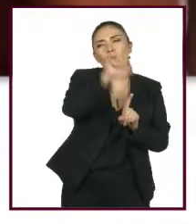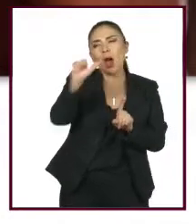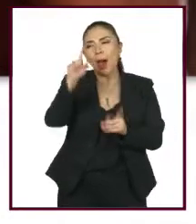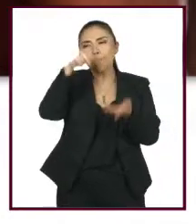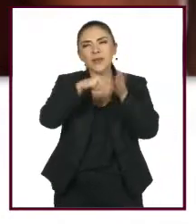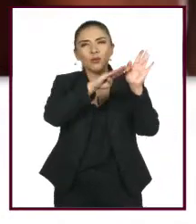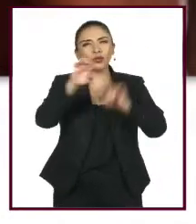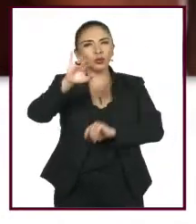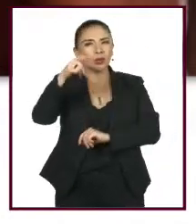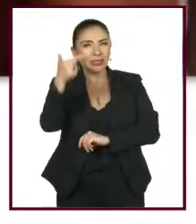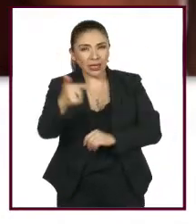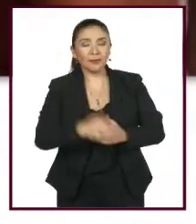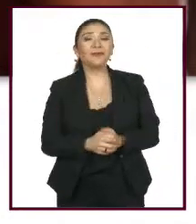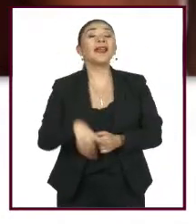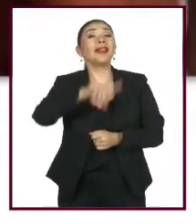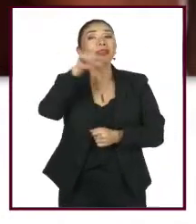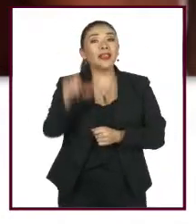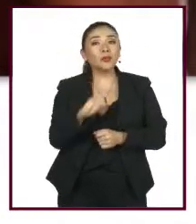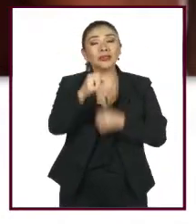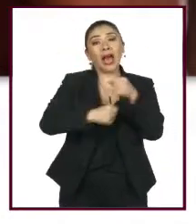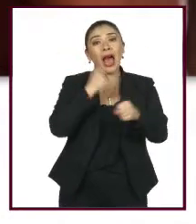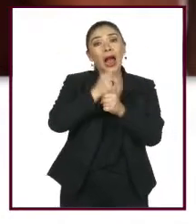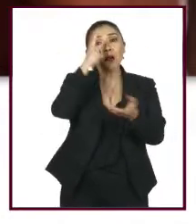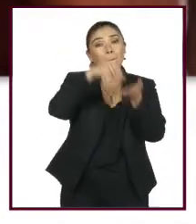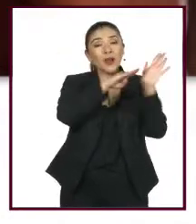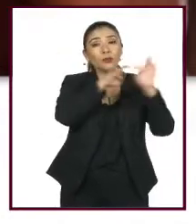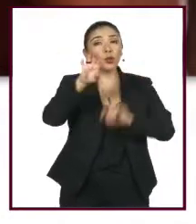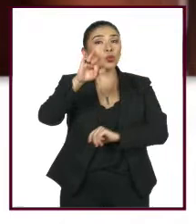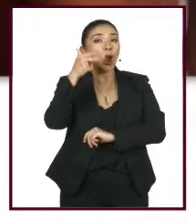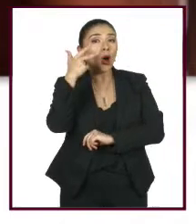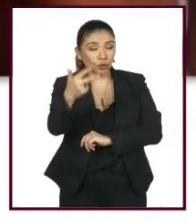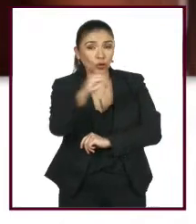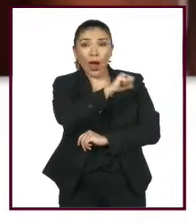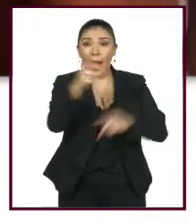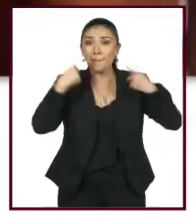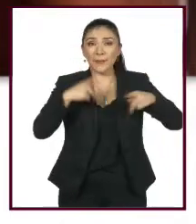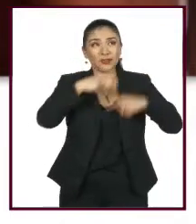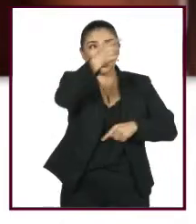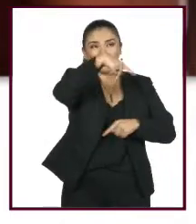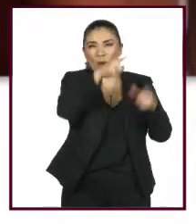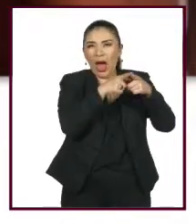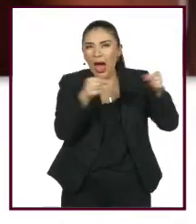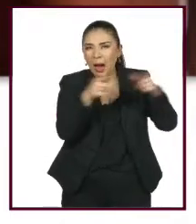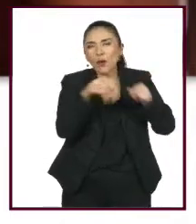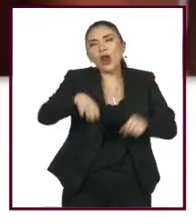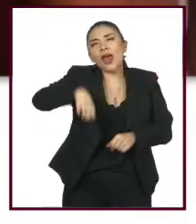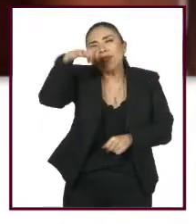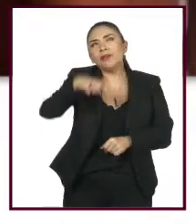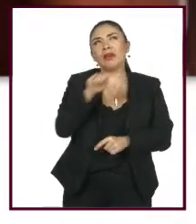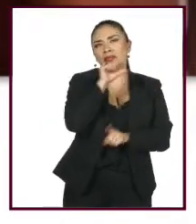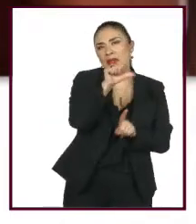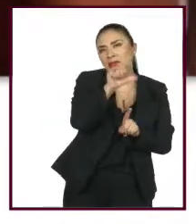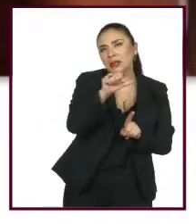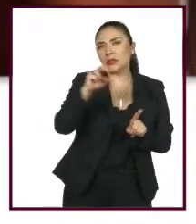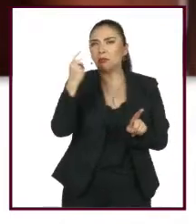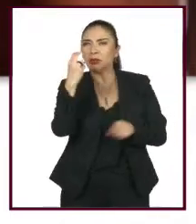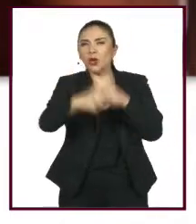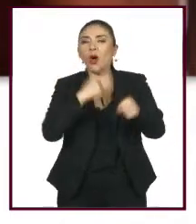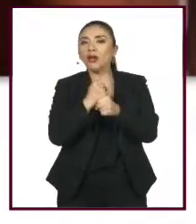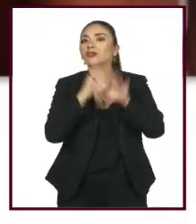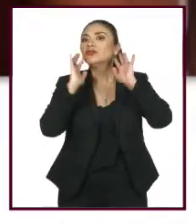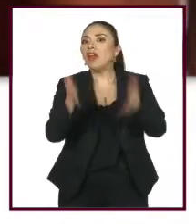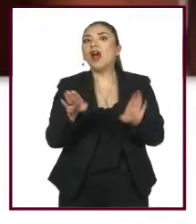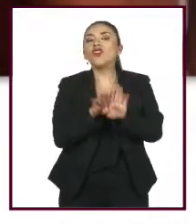1957. Posteriormente, en el 48, el 5% de los japoneses entre 16 y 25 años abusaban ya de